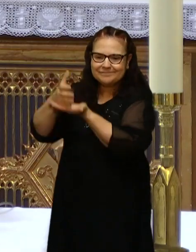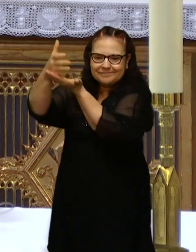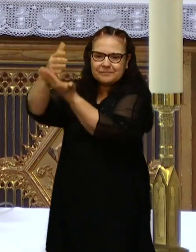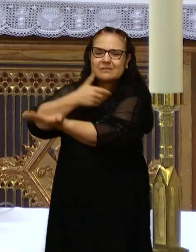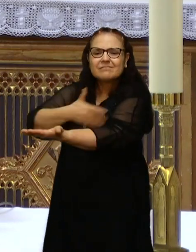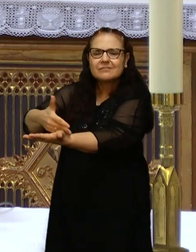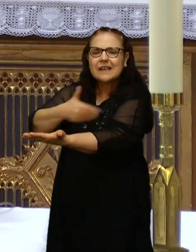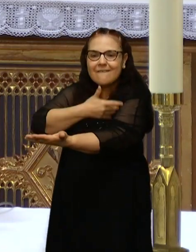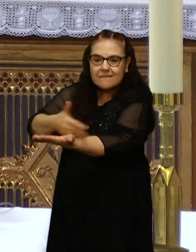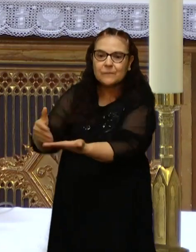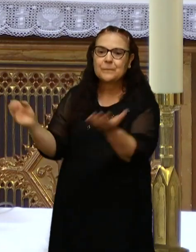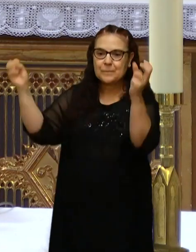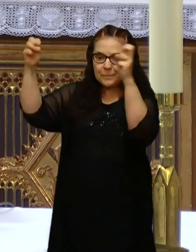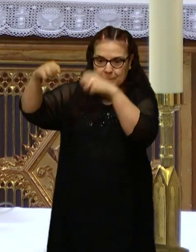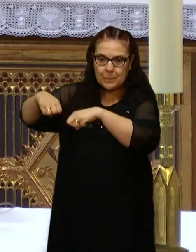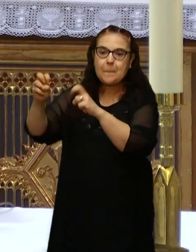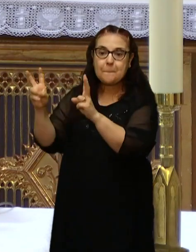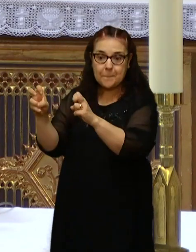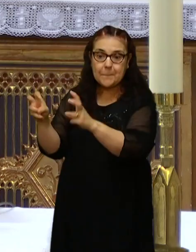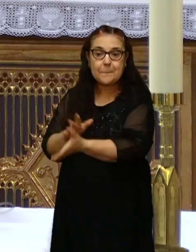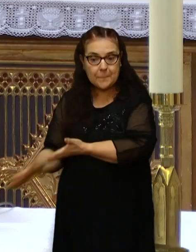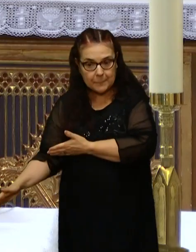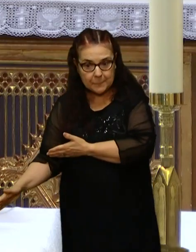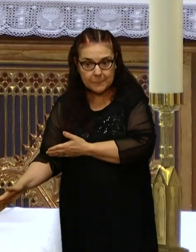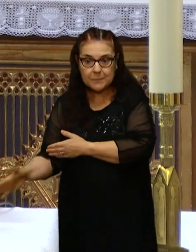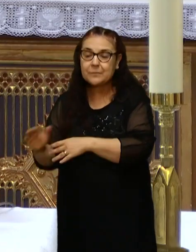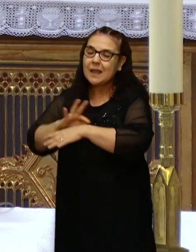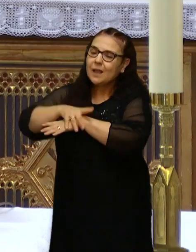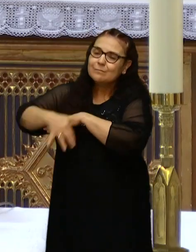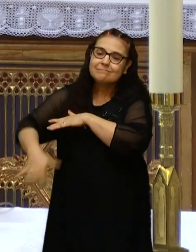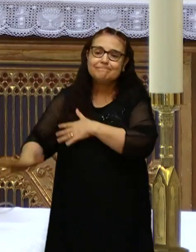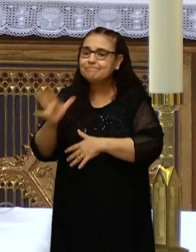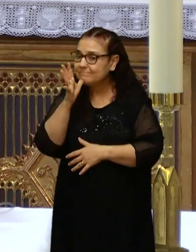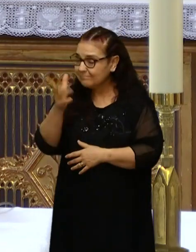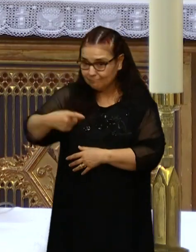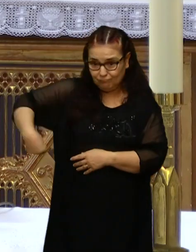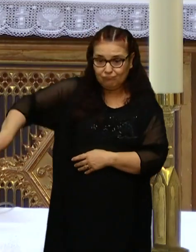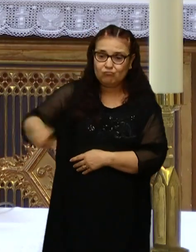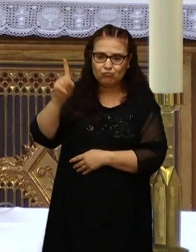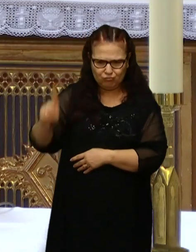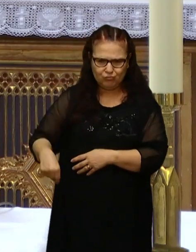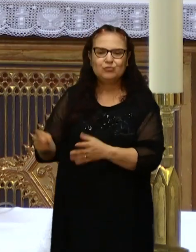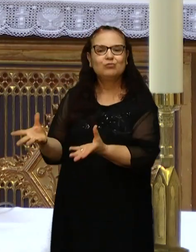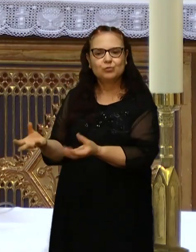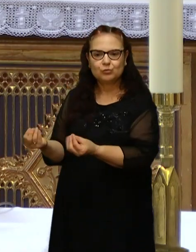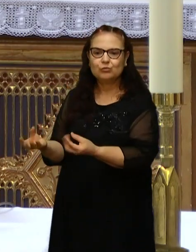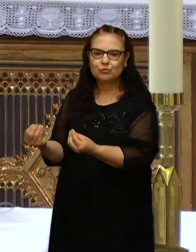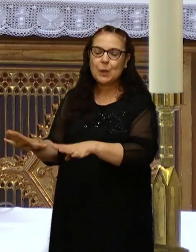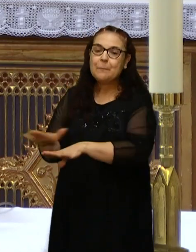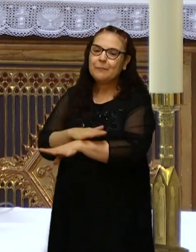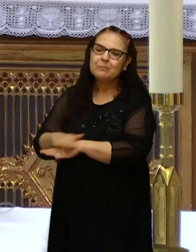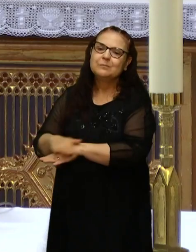mi sangre, sangre de la alianza nueva y eterna, que será derramada por vosotros y por